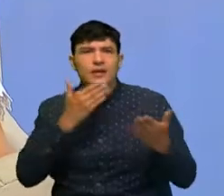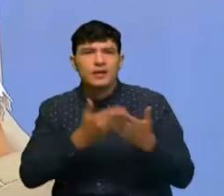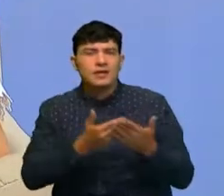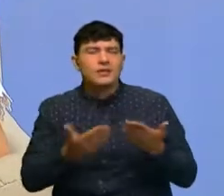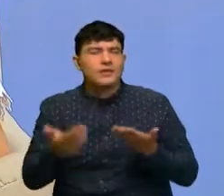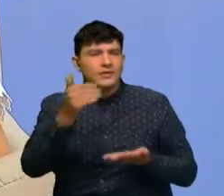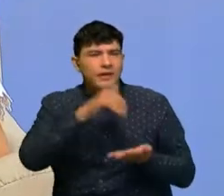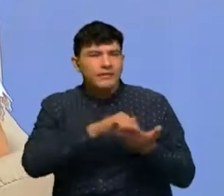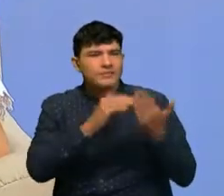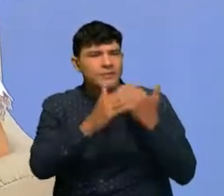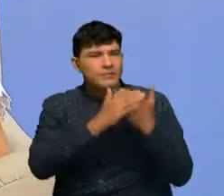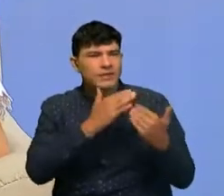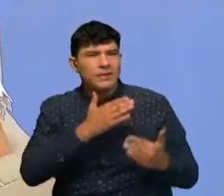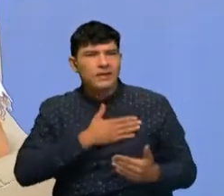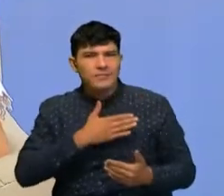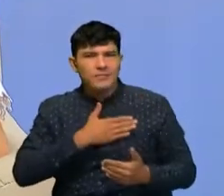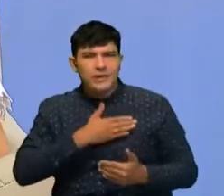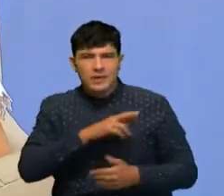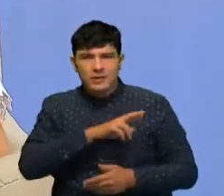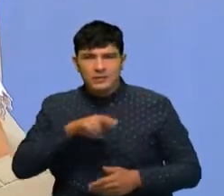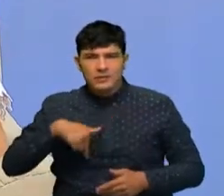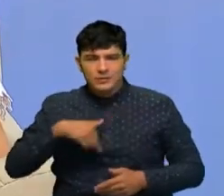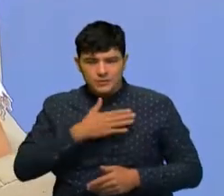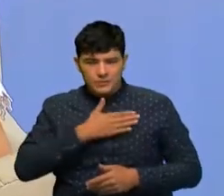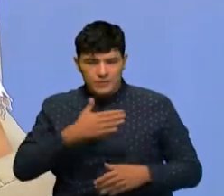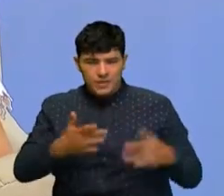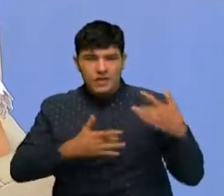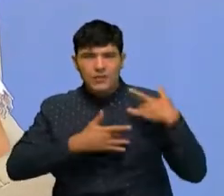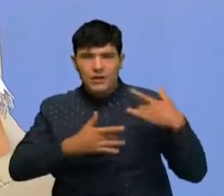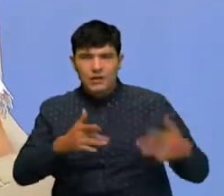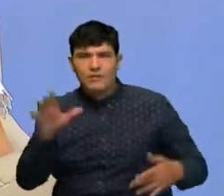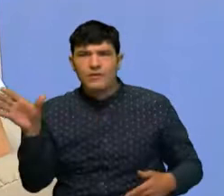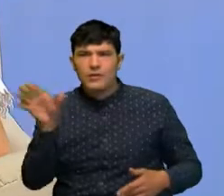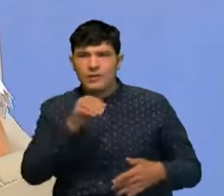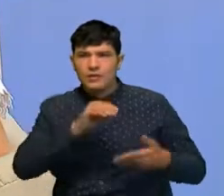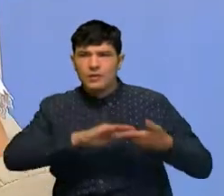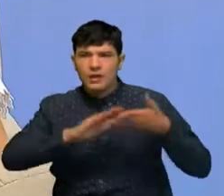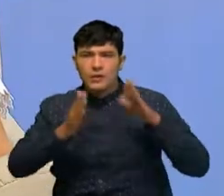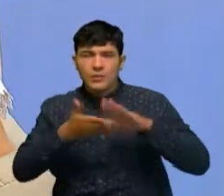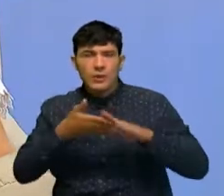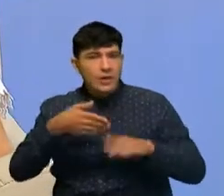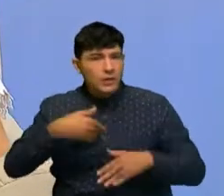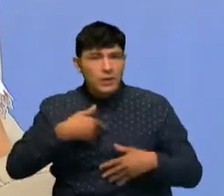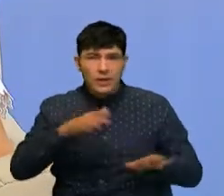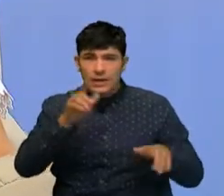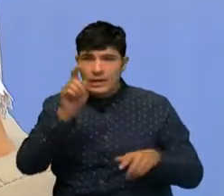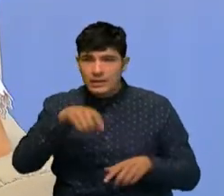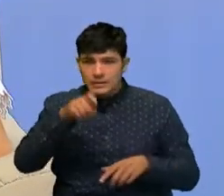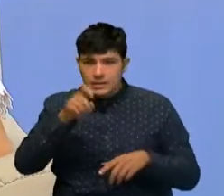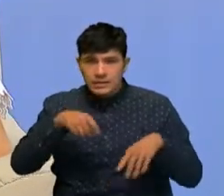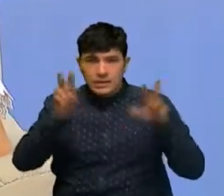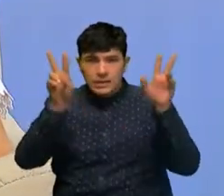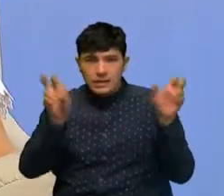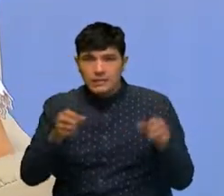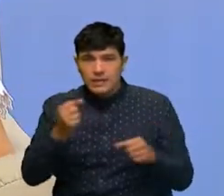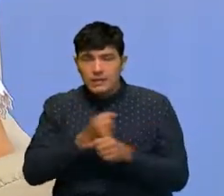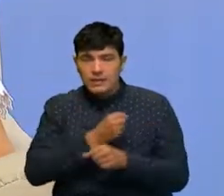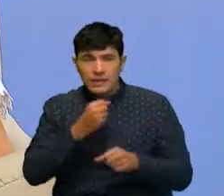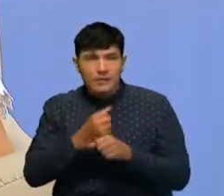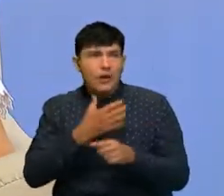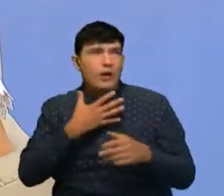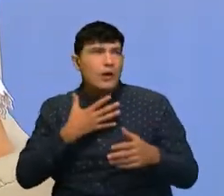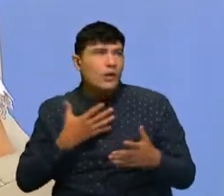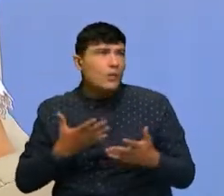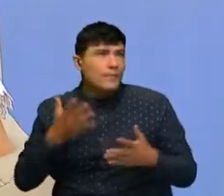nuevo por esta invitación y estamos dispuestos a colaborarle a la comunidad en todo lo que necesite, temas laborales, temas pensionales, alguna